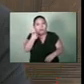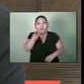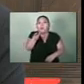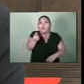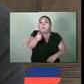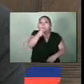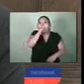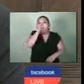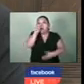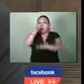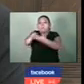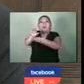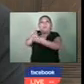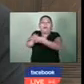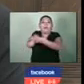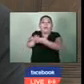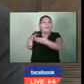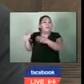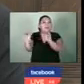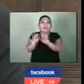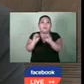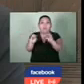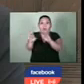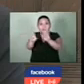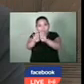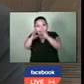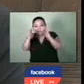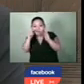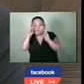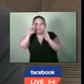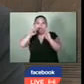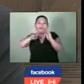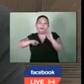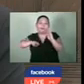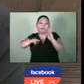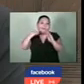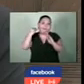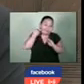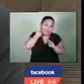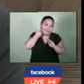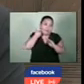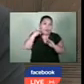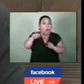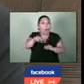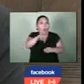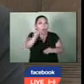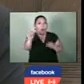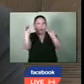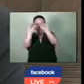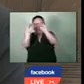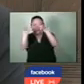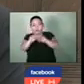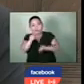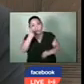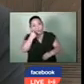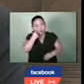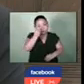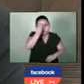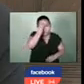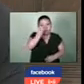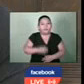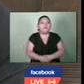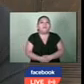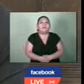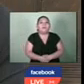contraseña, que realmente en vez de estarlas ingresando en la plataforma real, van a parar a manos del cibercriminal en un servidor falso,